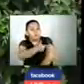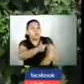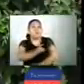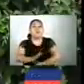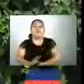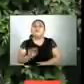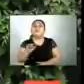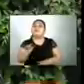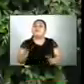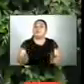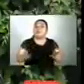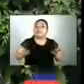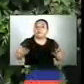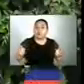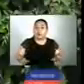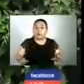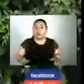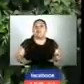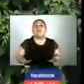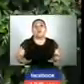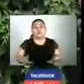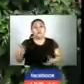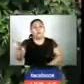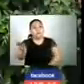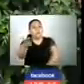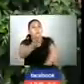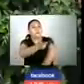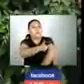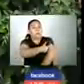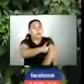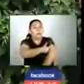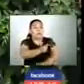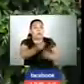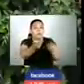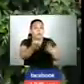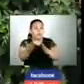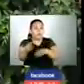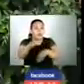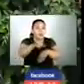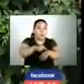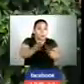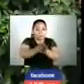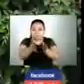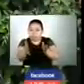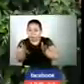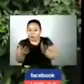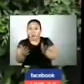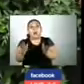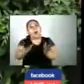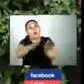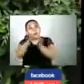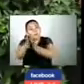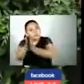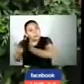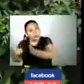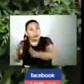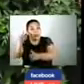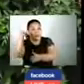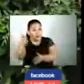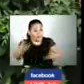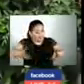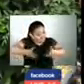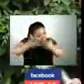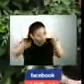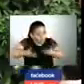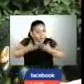redundancia, y este refuerzo se va a aplicar con diferentes periodos de tiempo. Existe todavía mucha investigación. Una